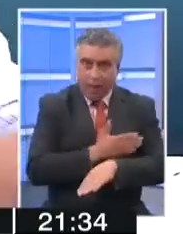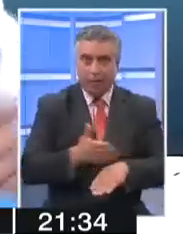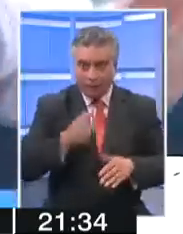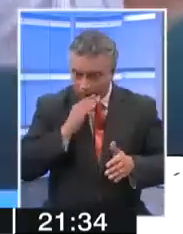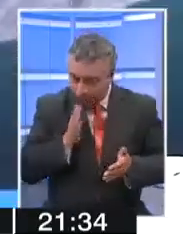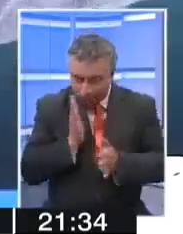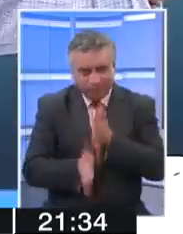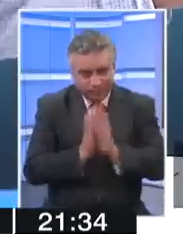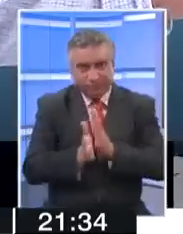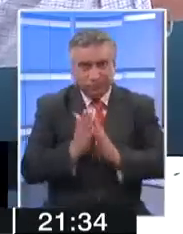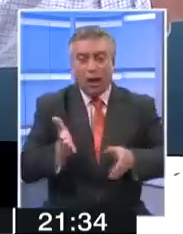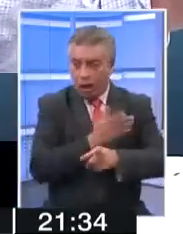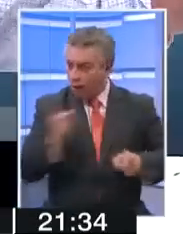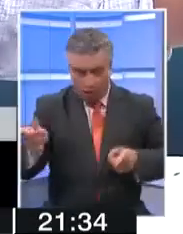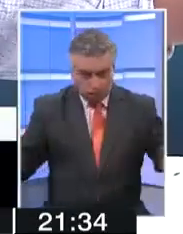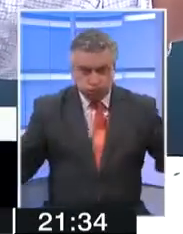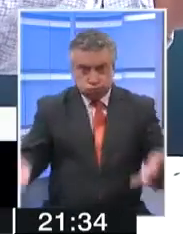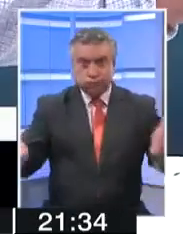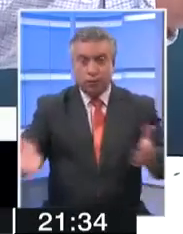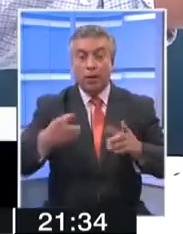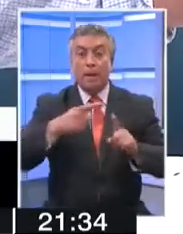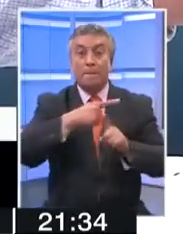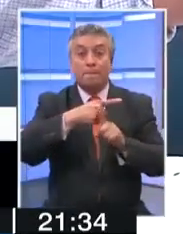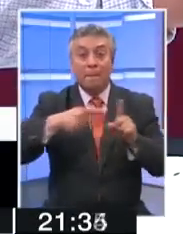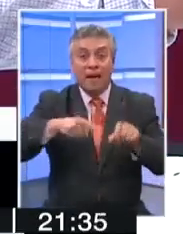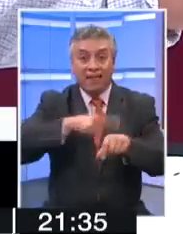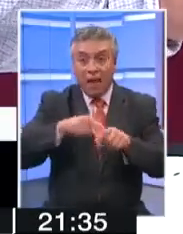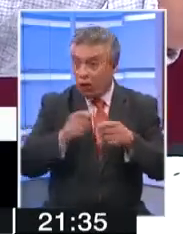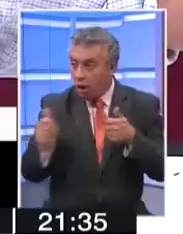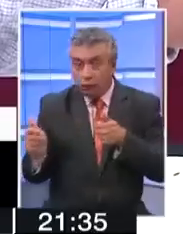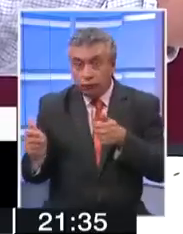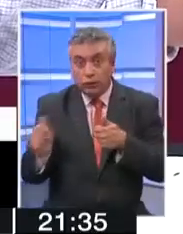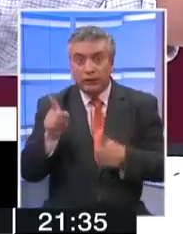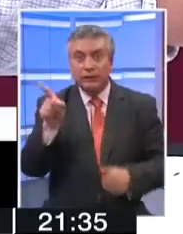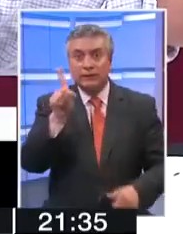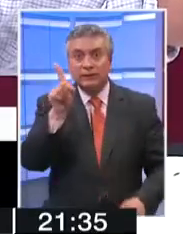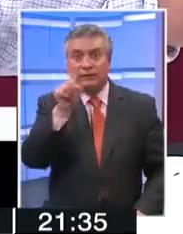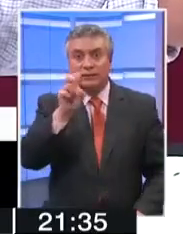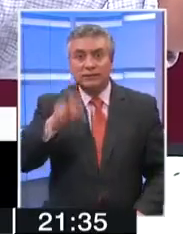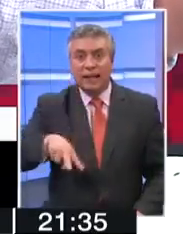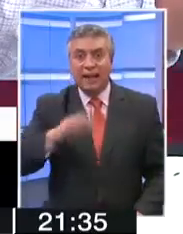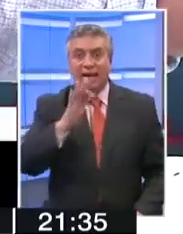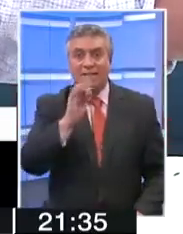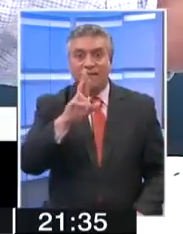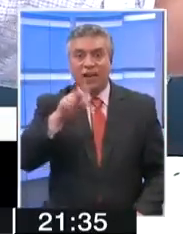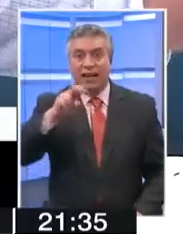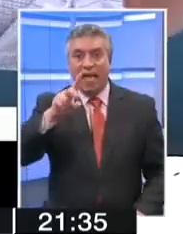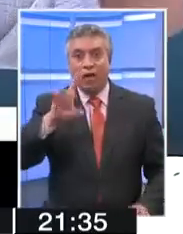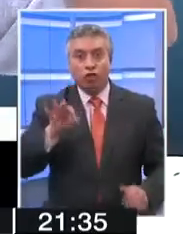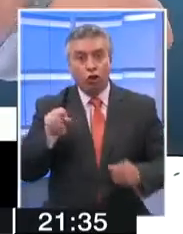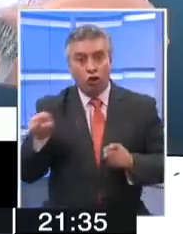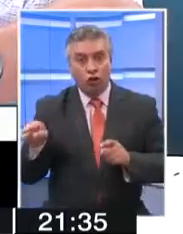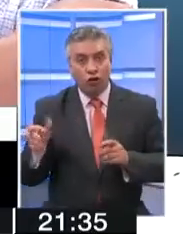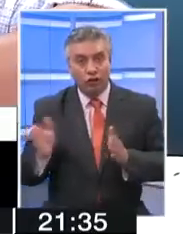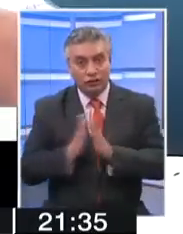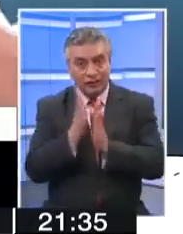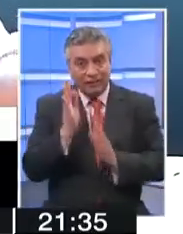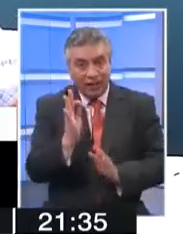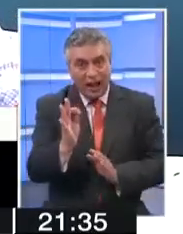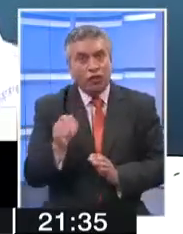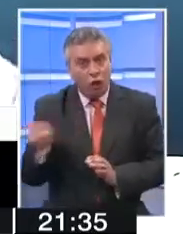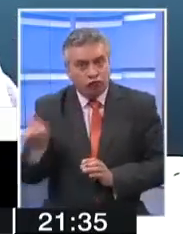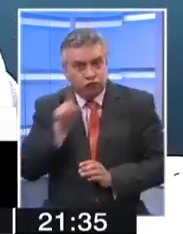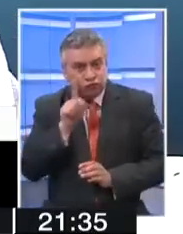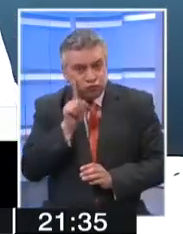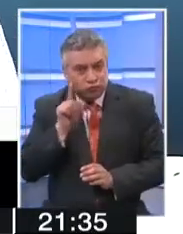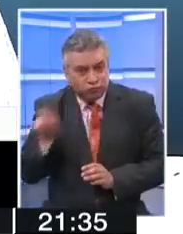las infraestructuras. Nosotros tenemos a media hora un ejército en San Fernando. ¿Por qué no ocupamos toda esa cantidad de funcionarios que están